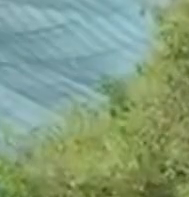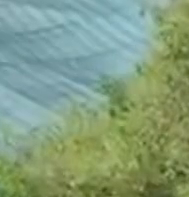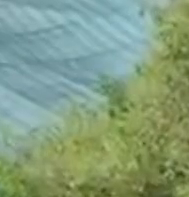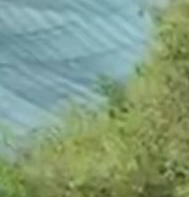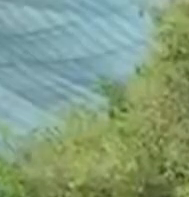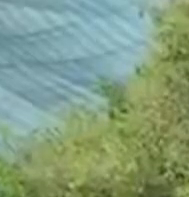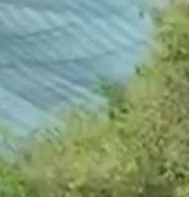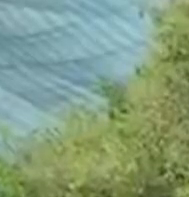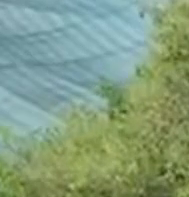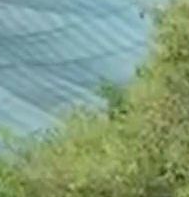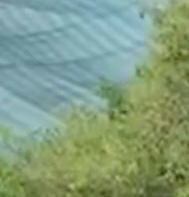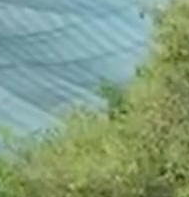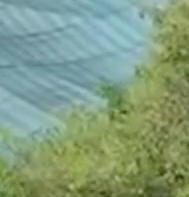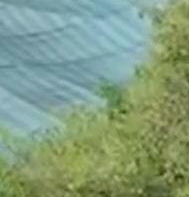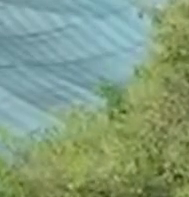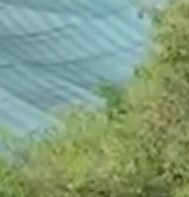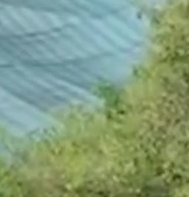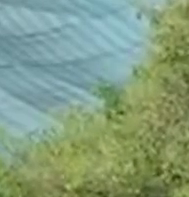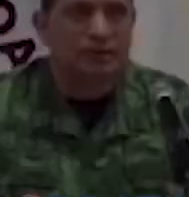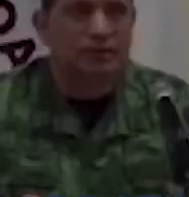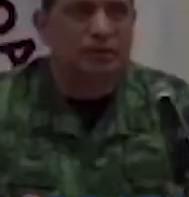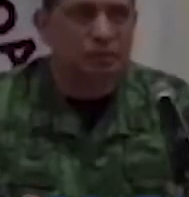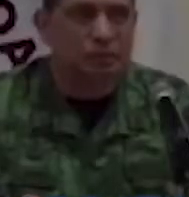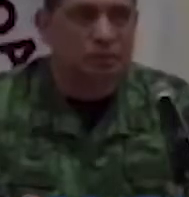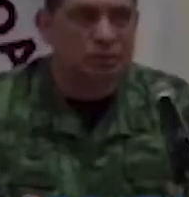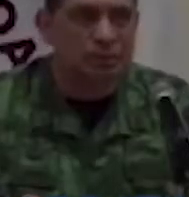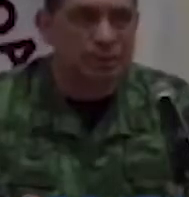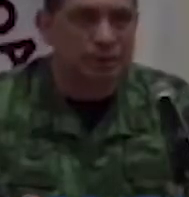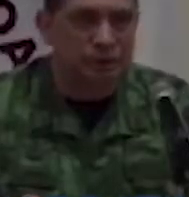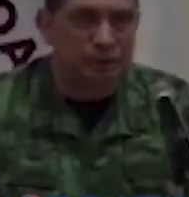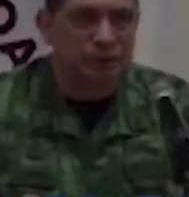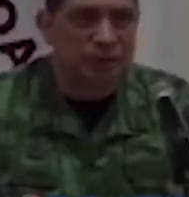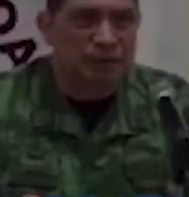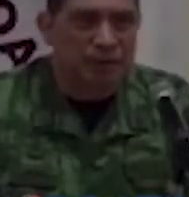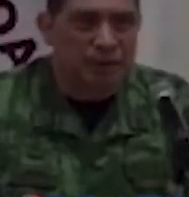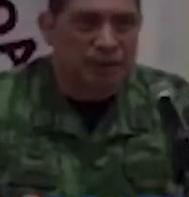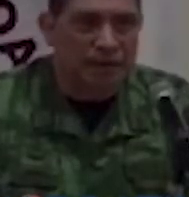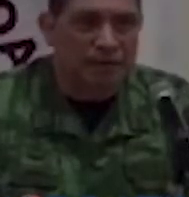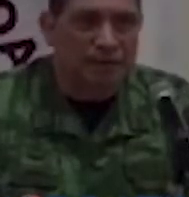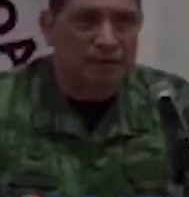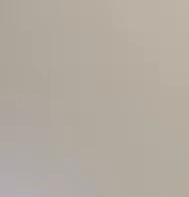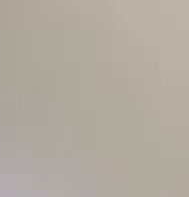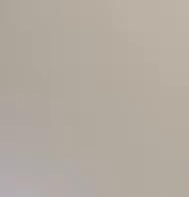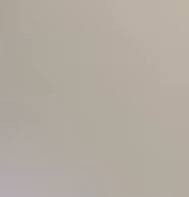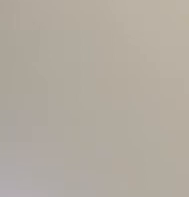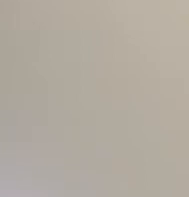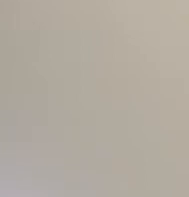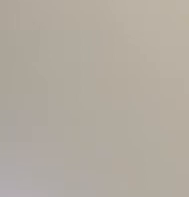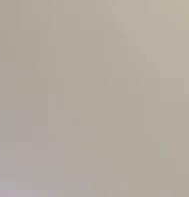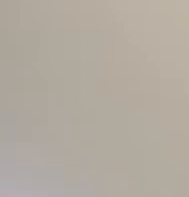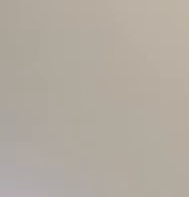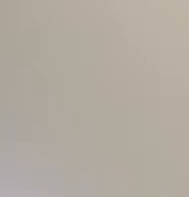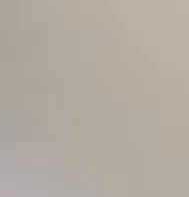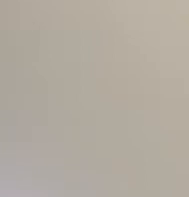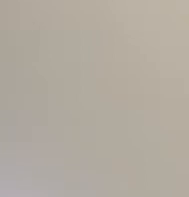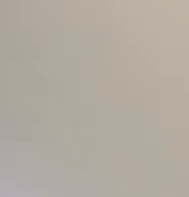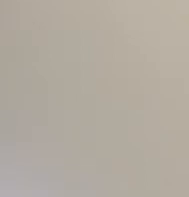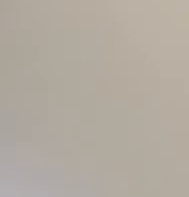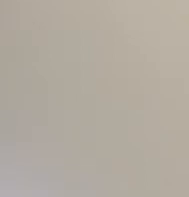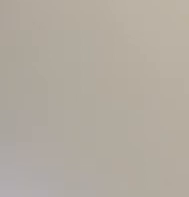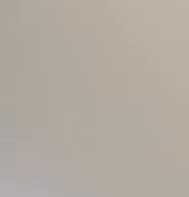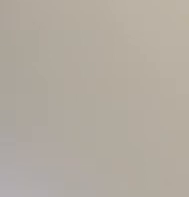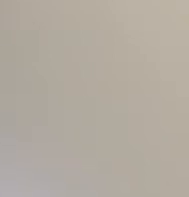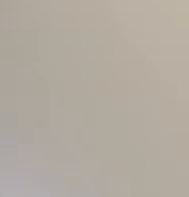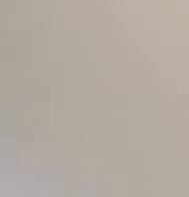que se realice una revisión del operativo porque el mando militar a cargo reconoció que no aceptó con precaución con respecto a la futura detención del